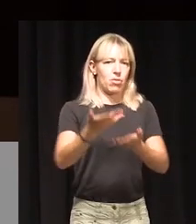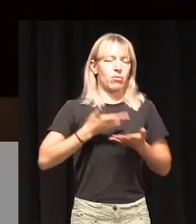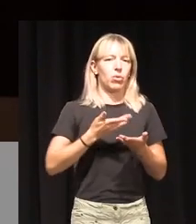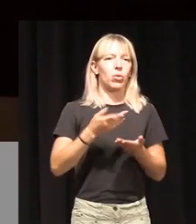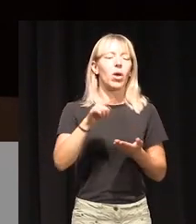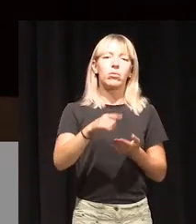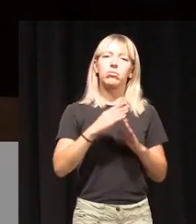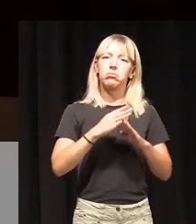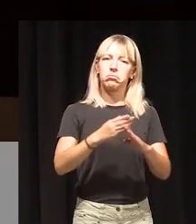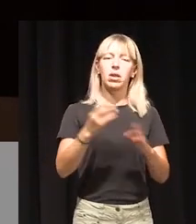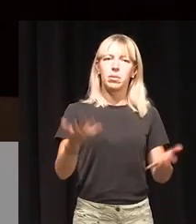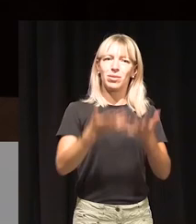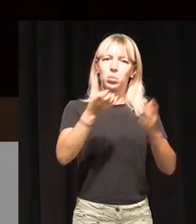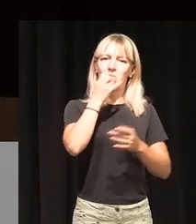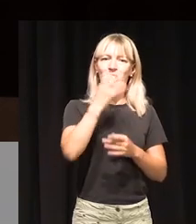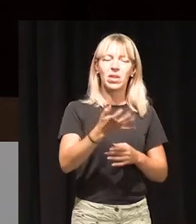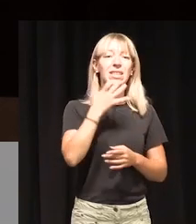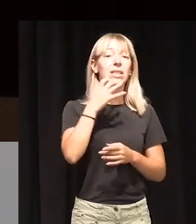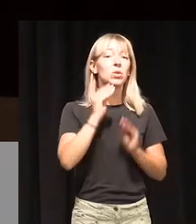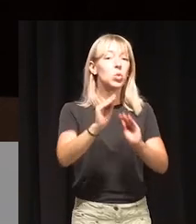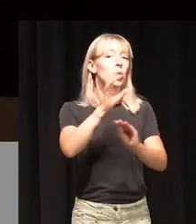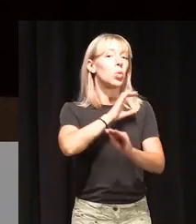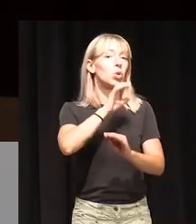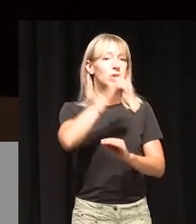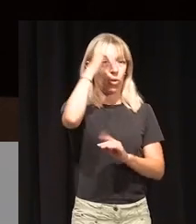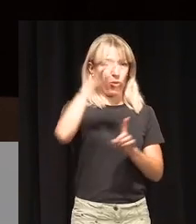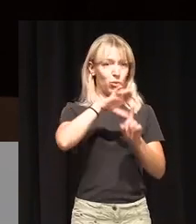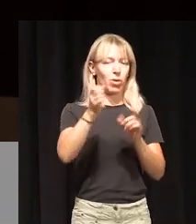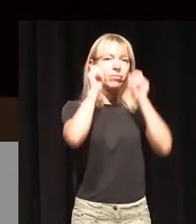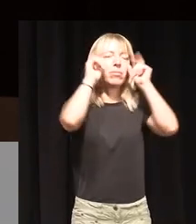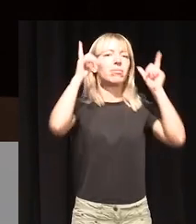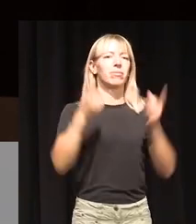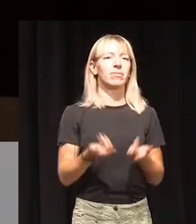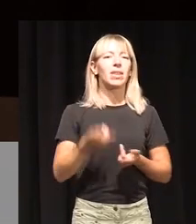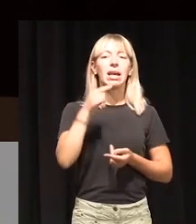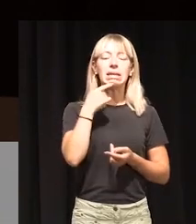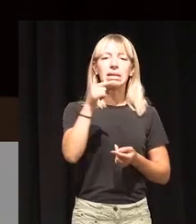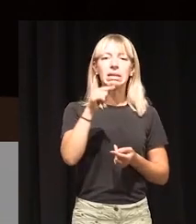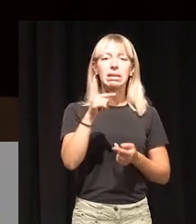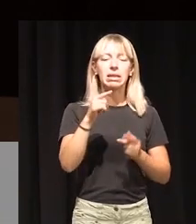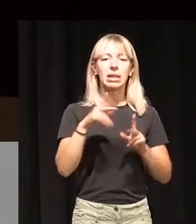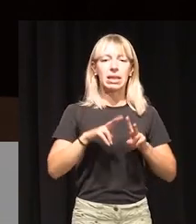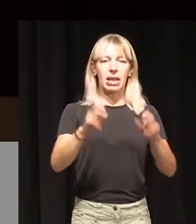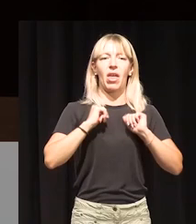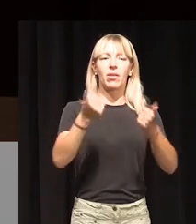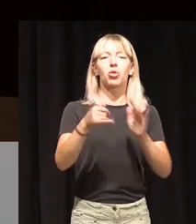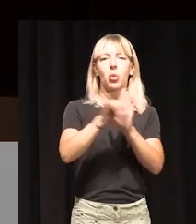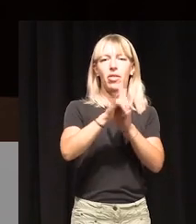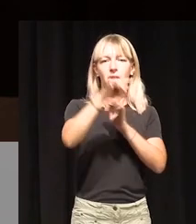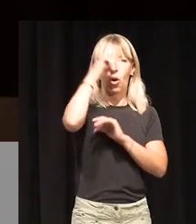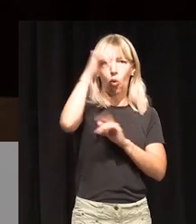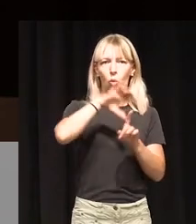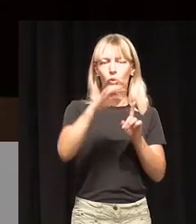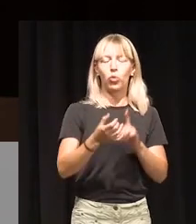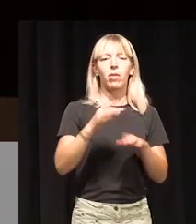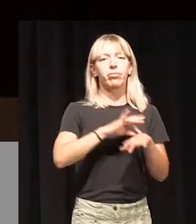están suficientemente estimuladas, si su curiosidad cultural está despierta. Iniciativas como la de Acerca Cultura, orientadas